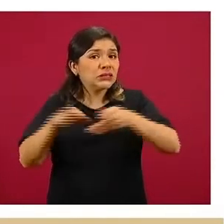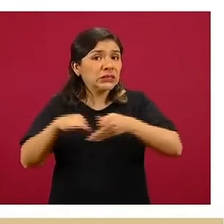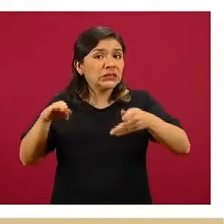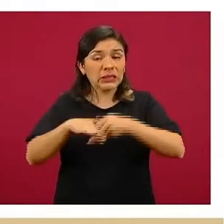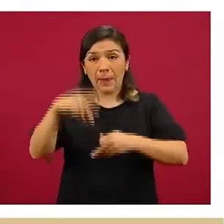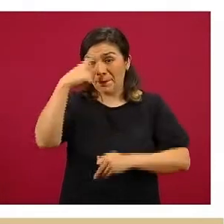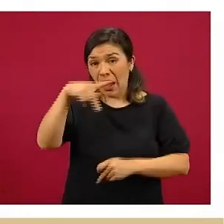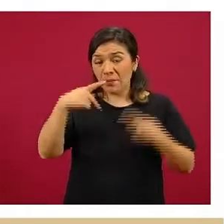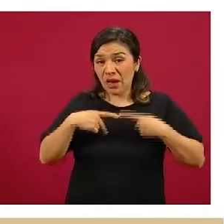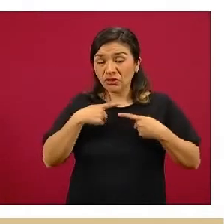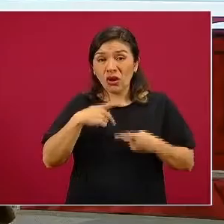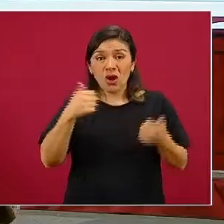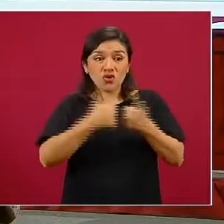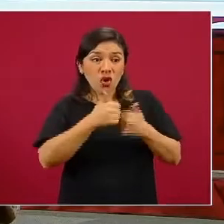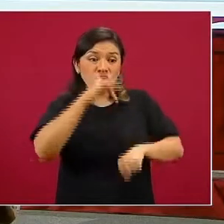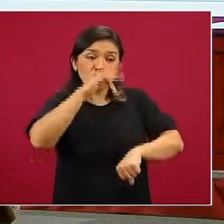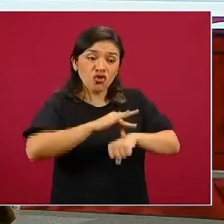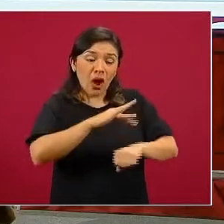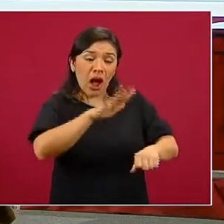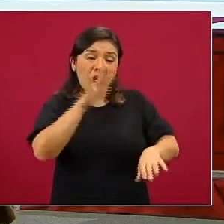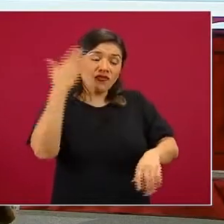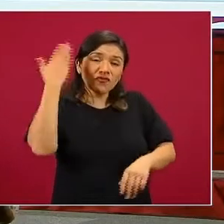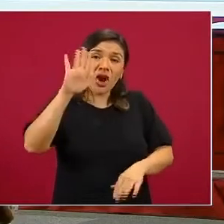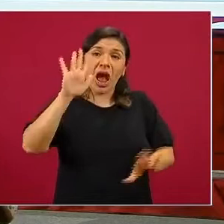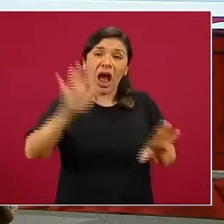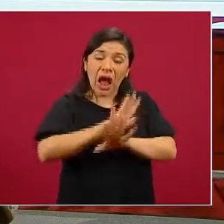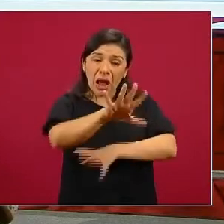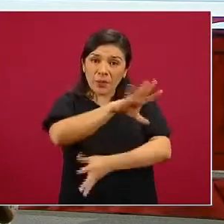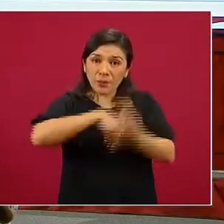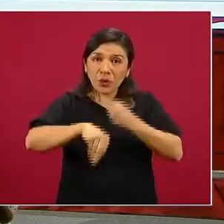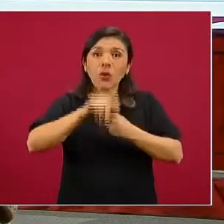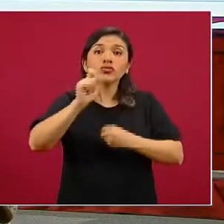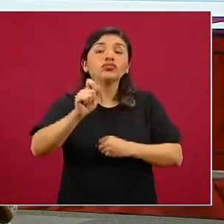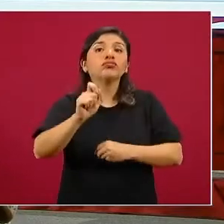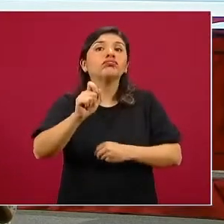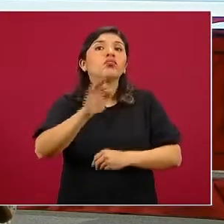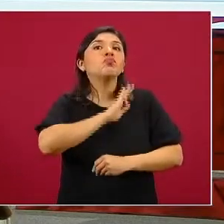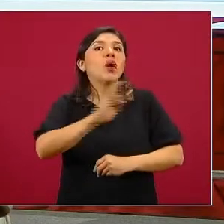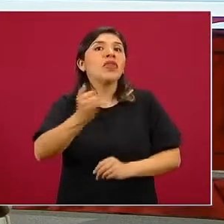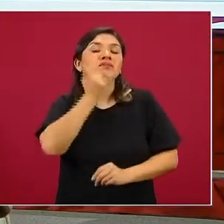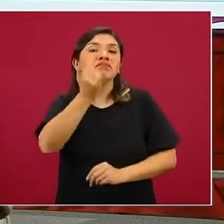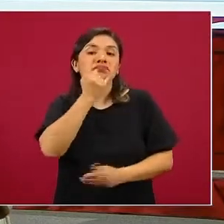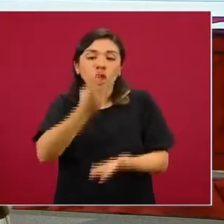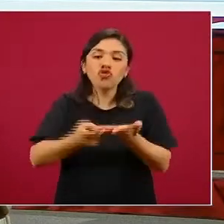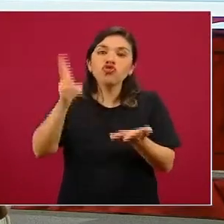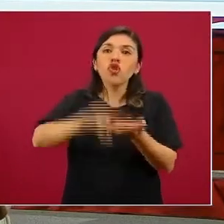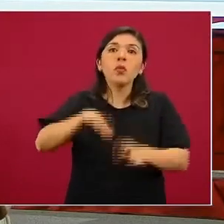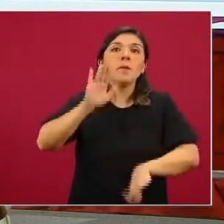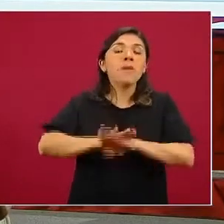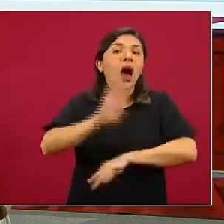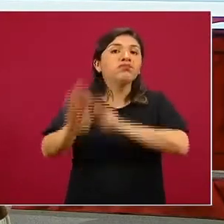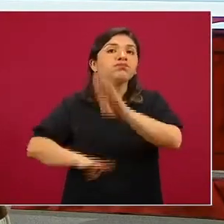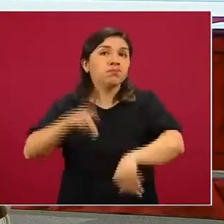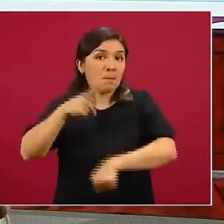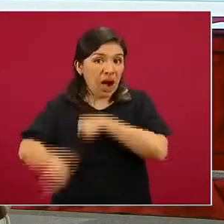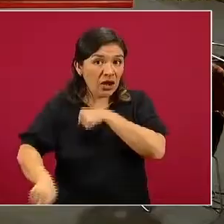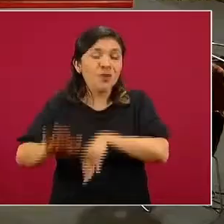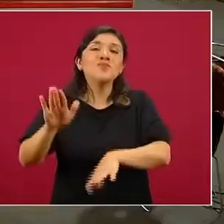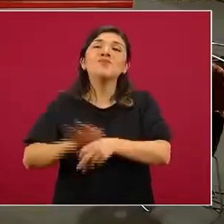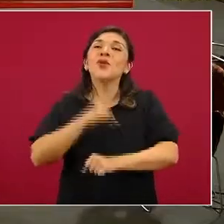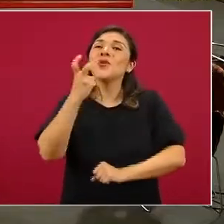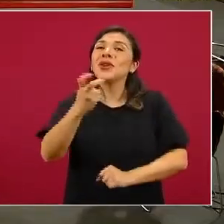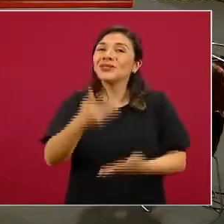los receptores de trasplantes es al doble de la población normal. Por eso es que hoy